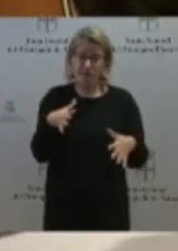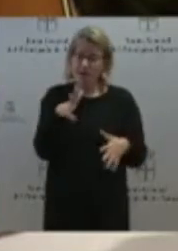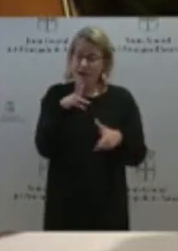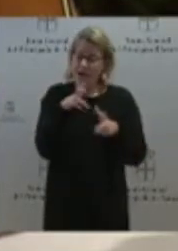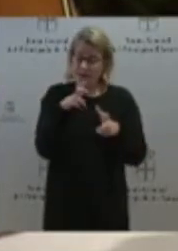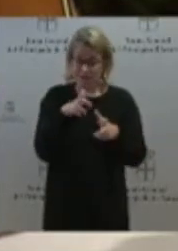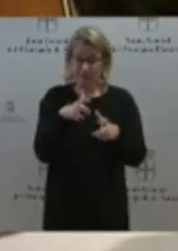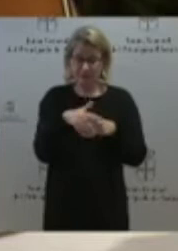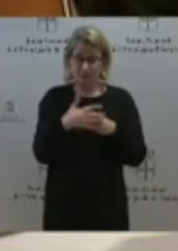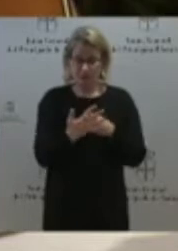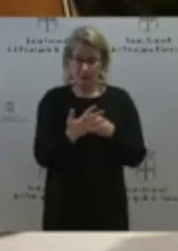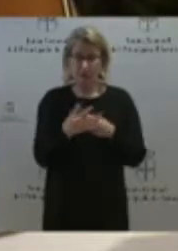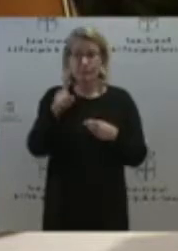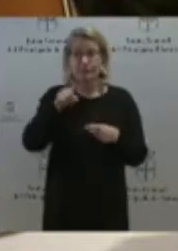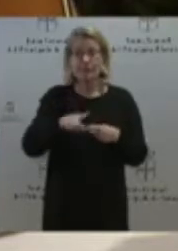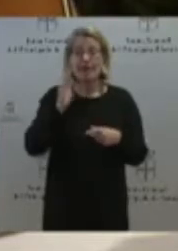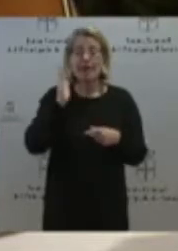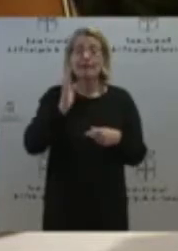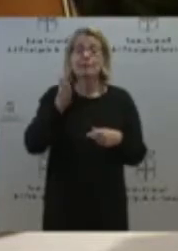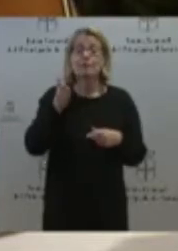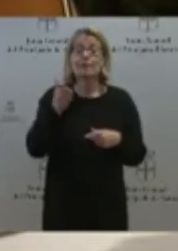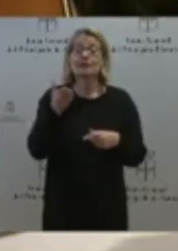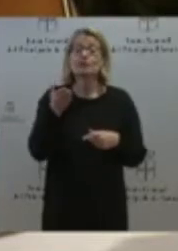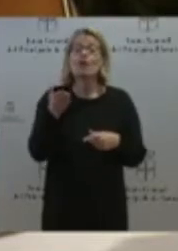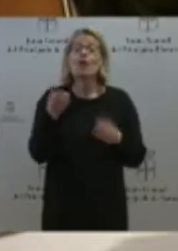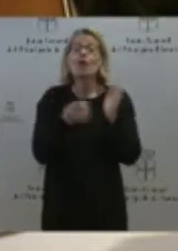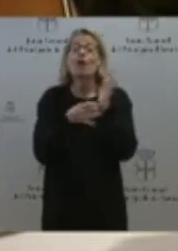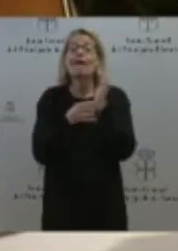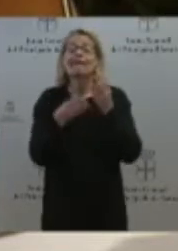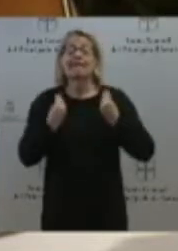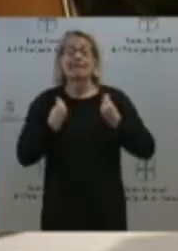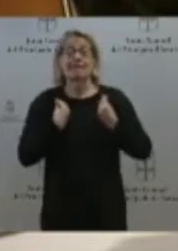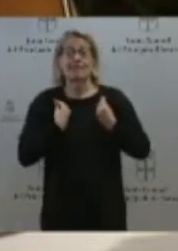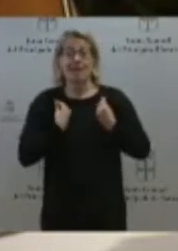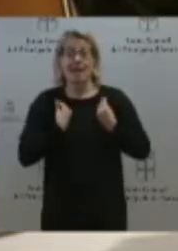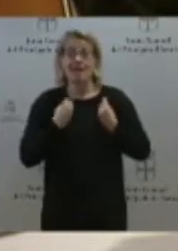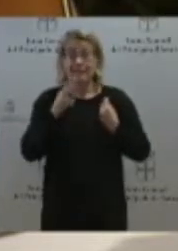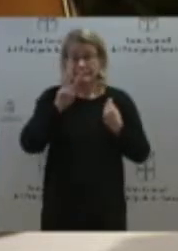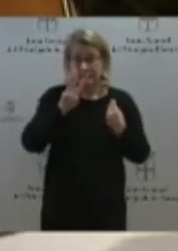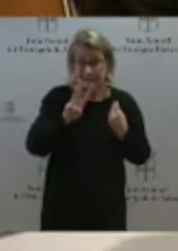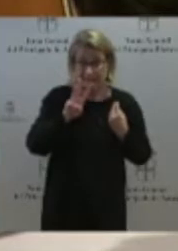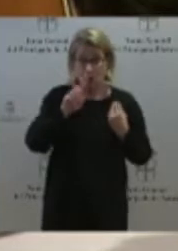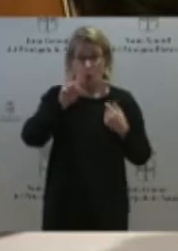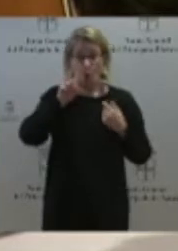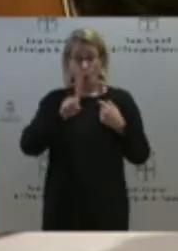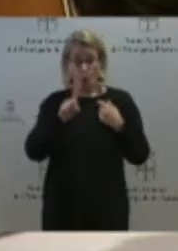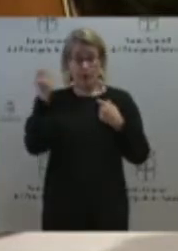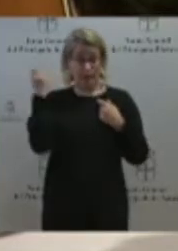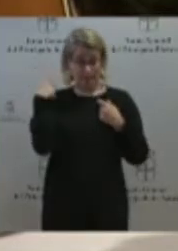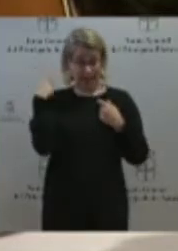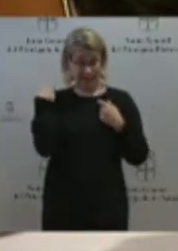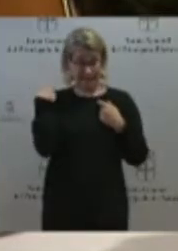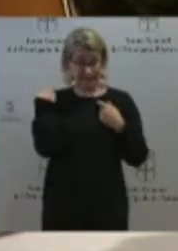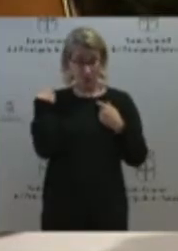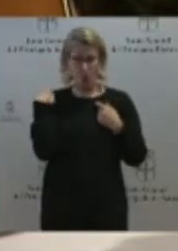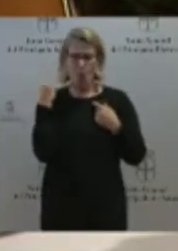sobre la calidad de vida que una de cada 3 pensiones, en Asturias tea per debaixo del umbral de la provitud,